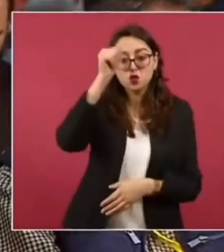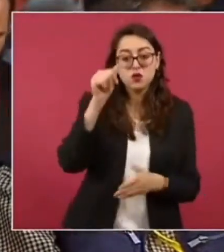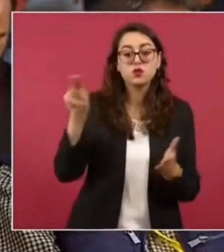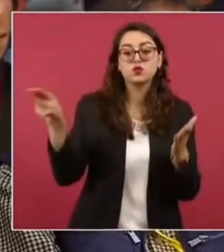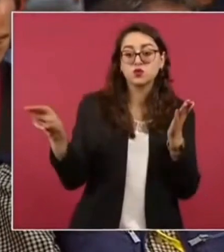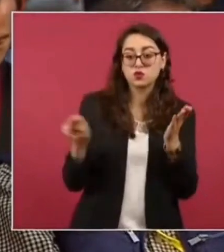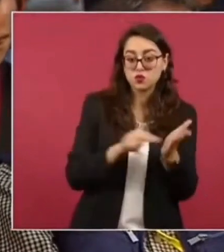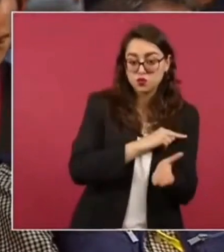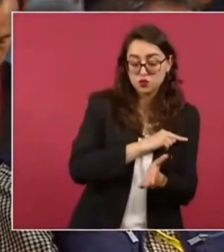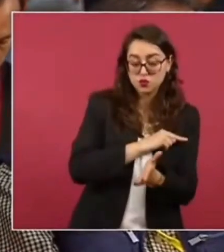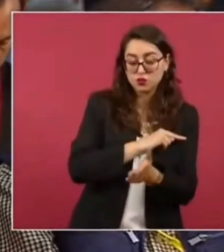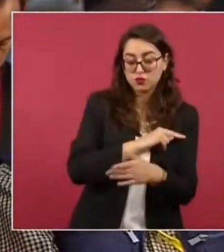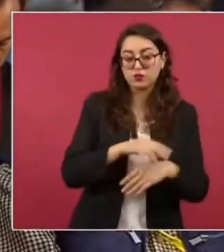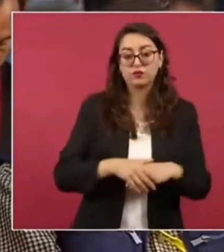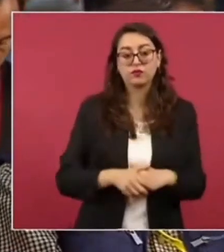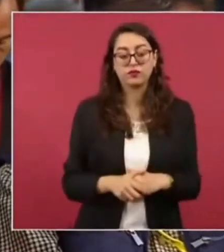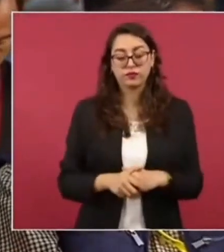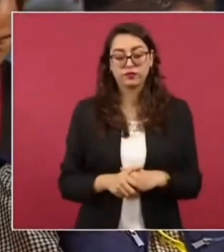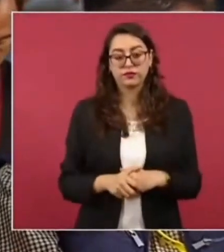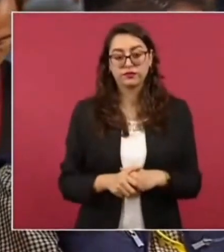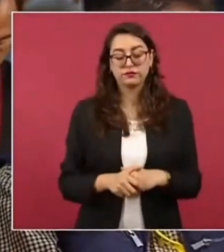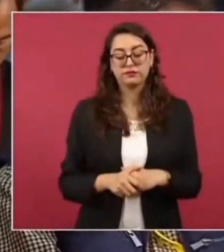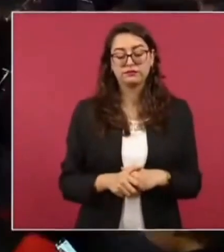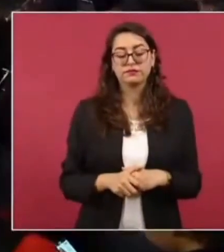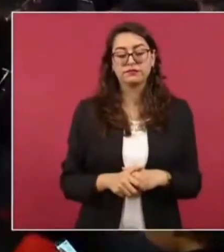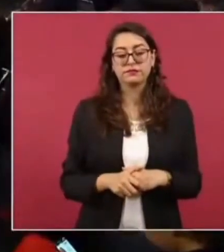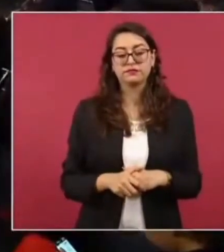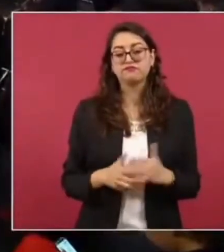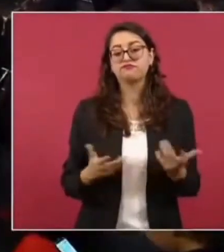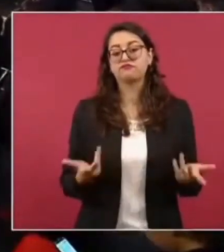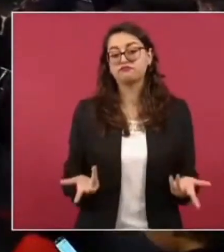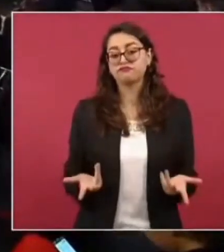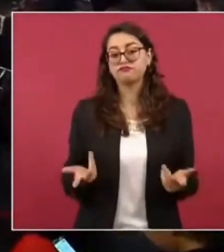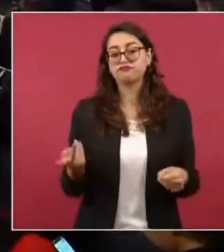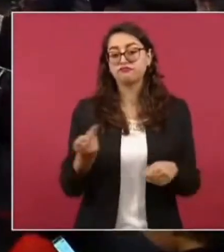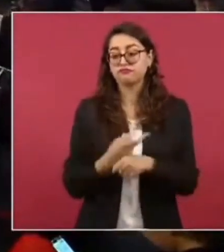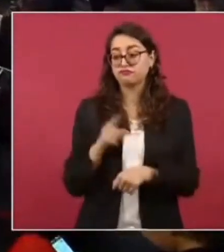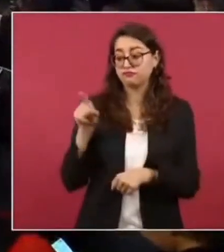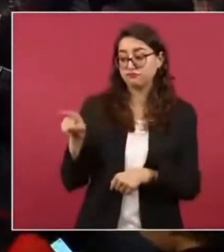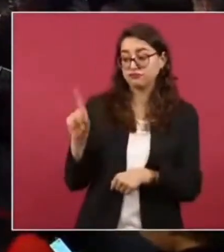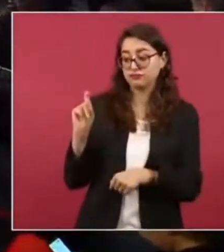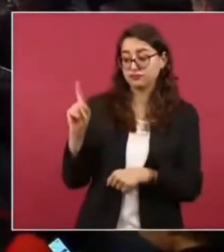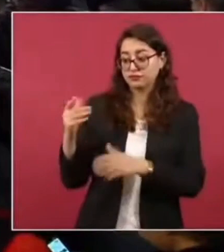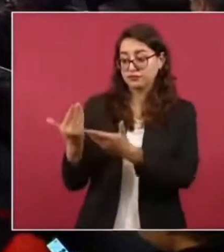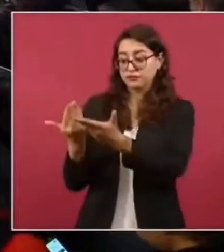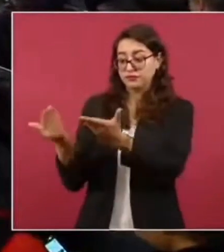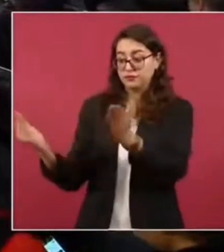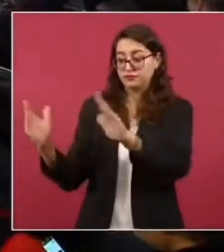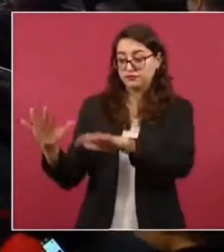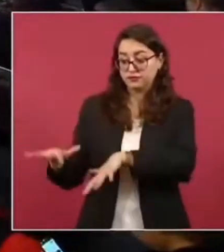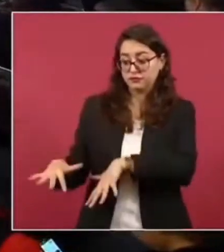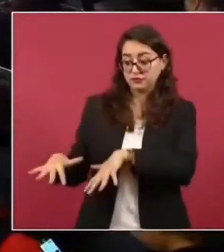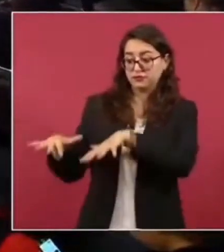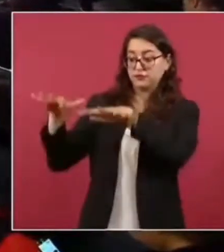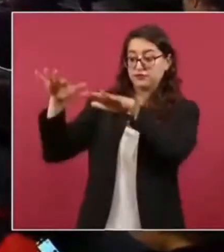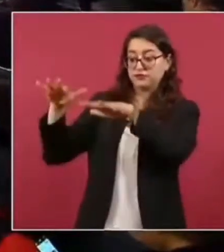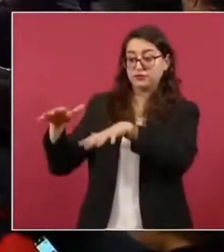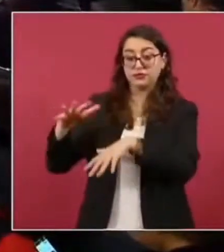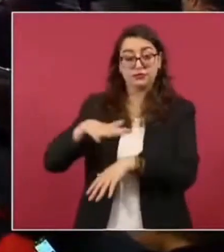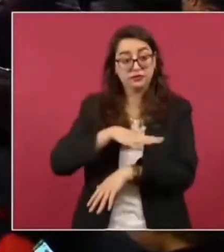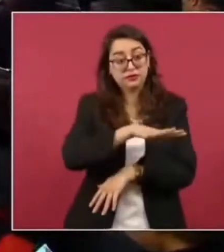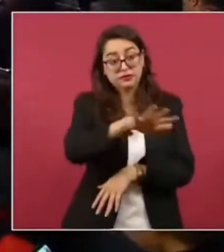acuerdo para la liberación de la presa Yuribia. En realidad, la Yuribia no es suficiente para abastecer a